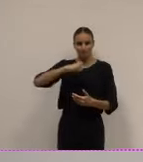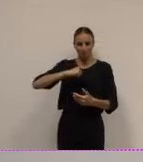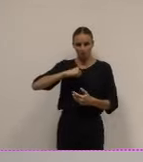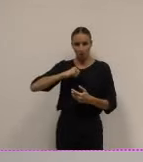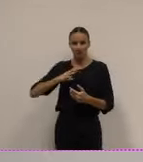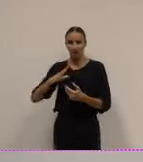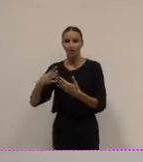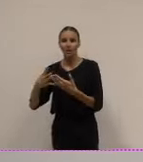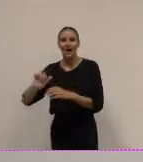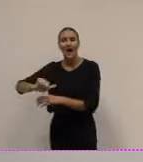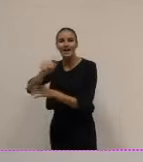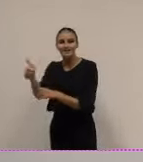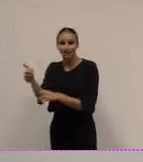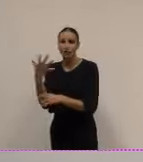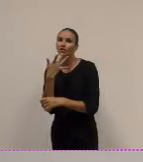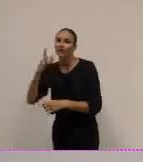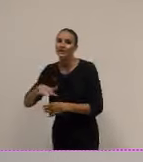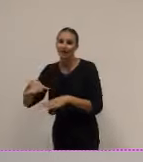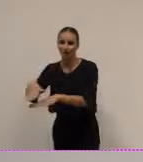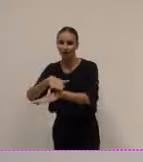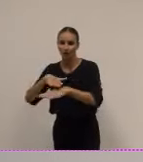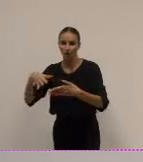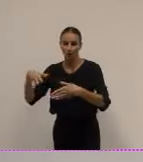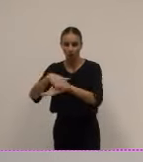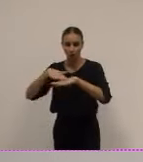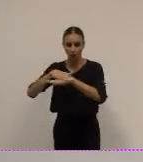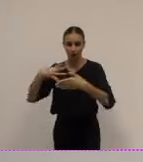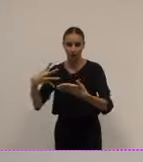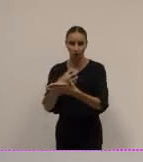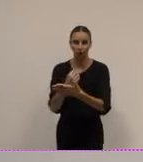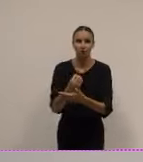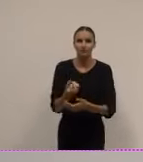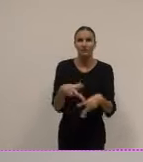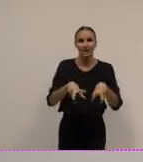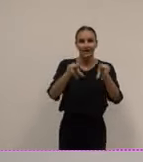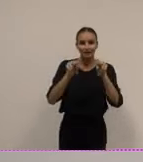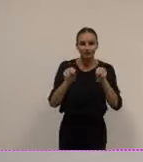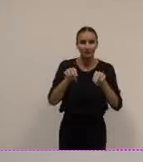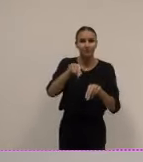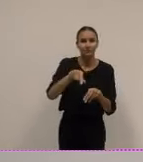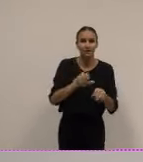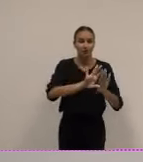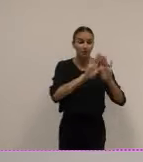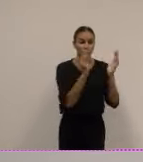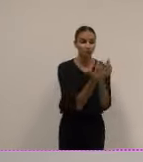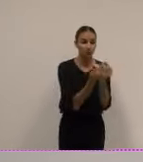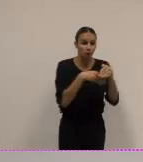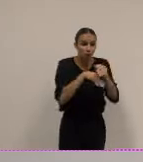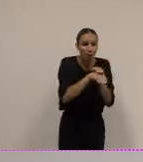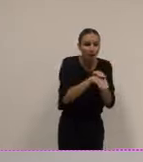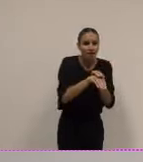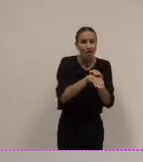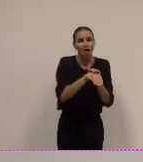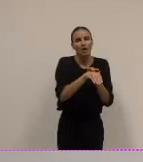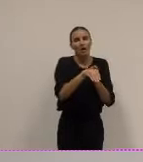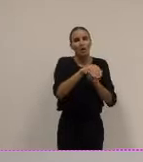todo el Gobierno. Y termino con Mario Benedetti. No reserves del mundo solo un rincón tranquilo. No dejes caer